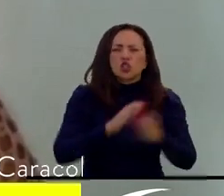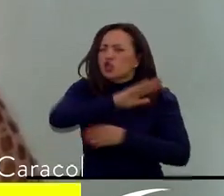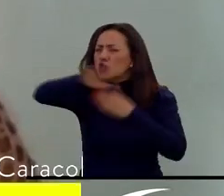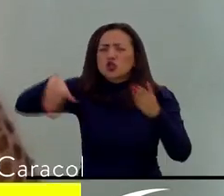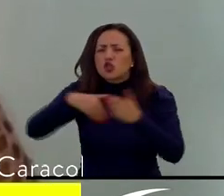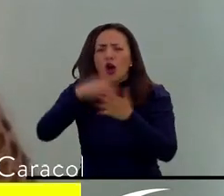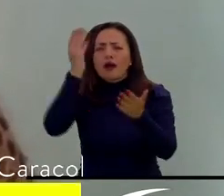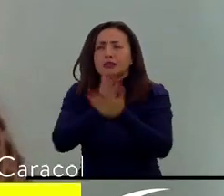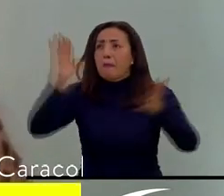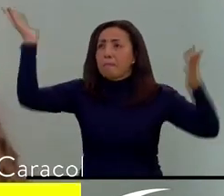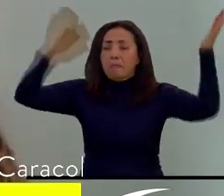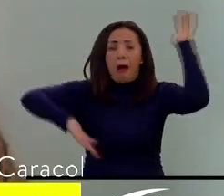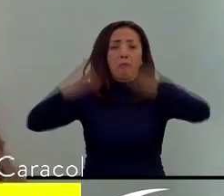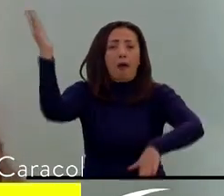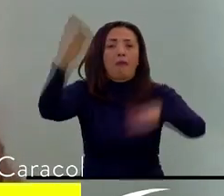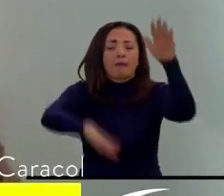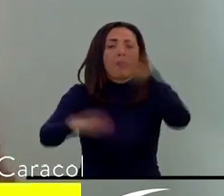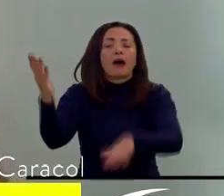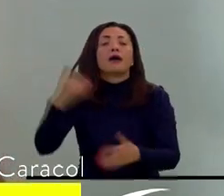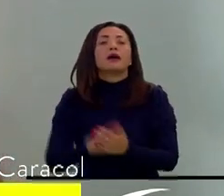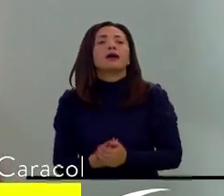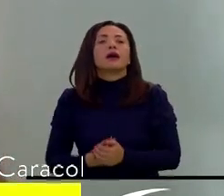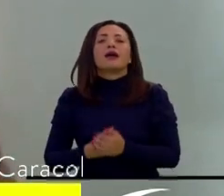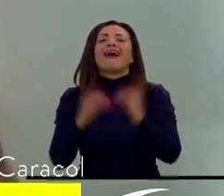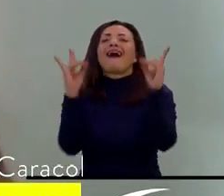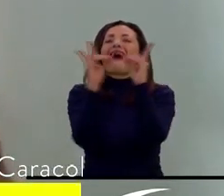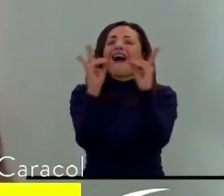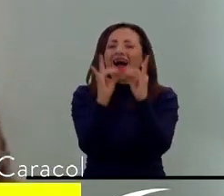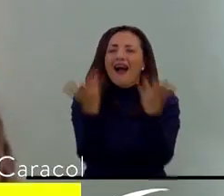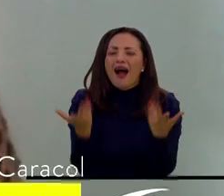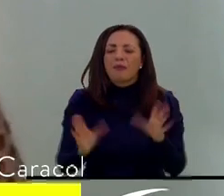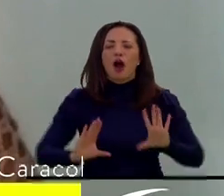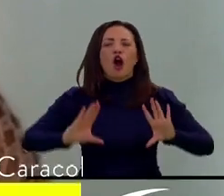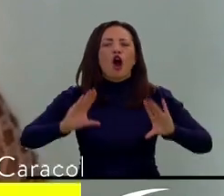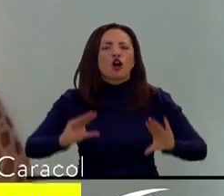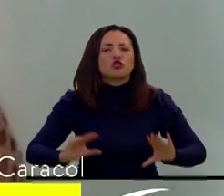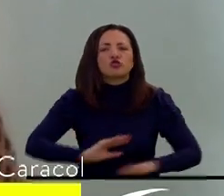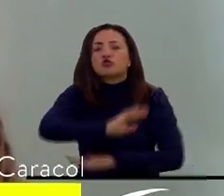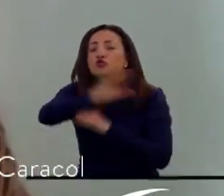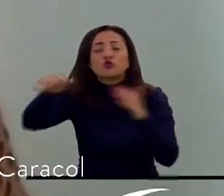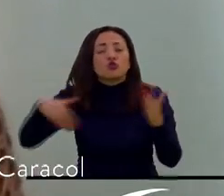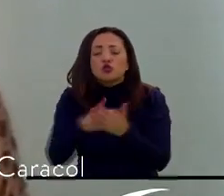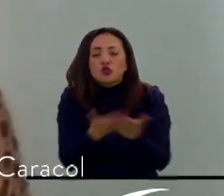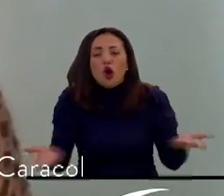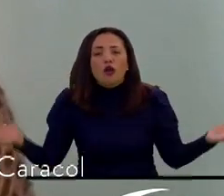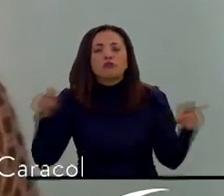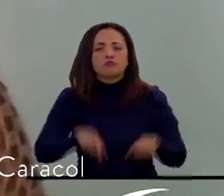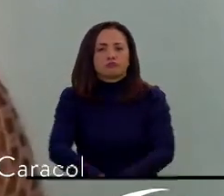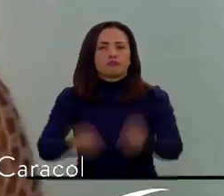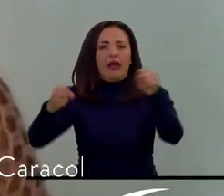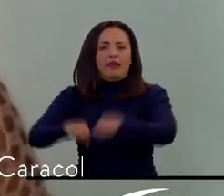todo se me vino al piso. La cama, el colchón, todos esos enseres se me dañaron todos.